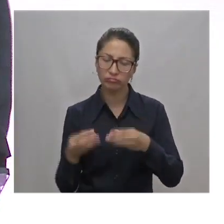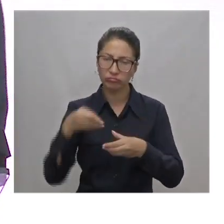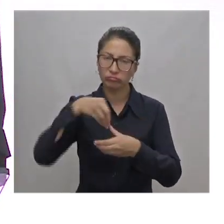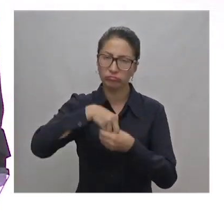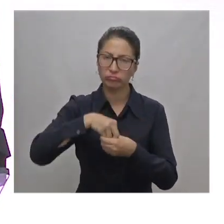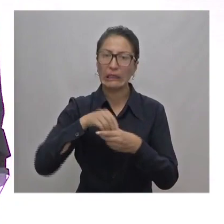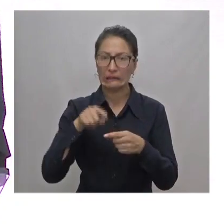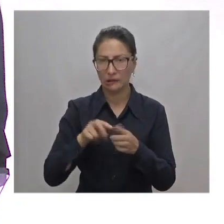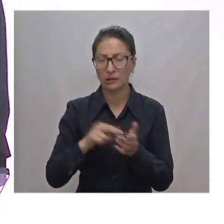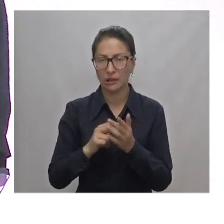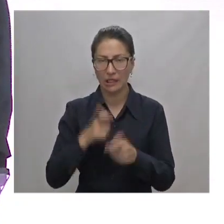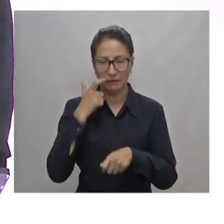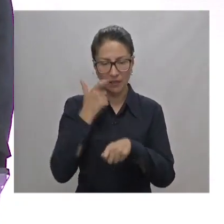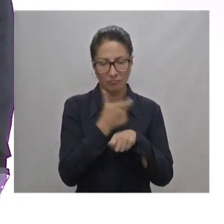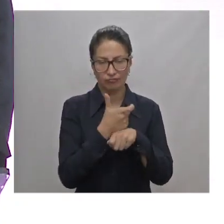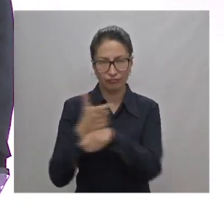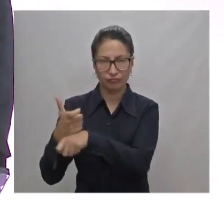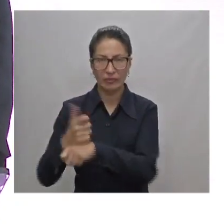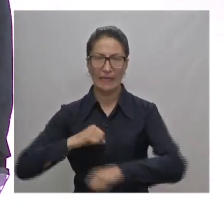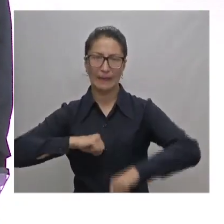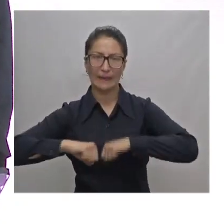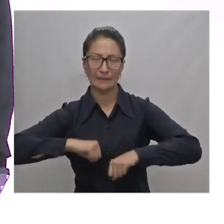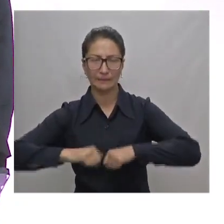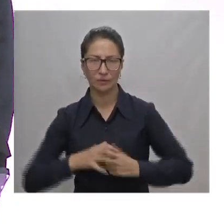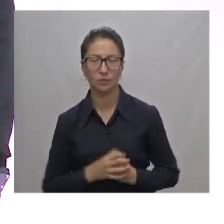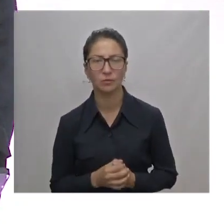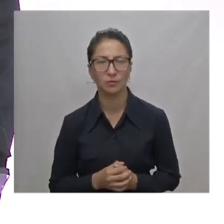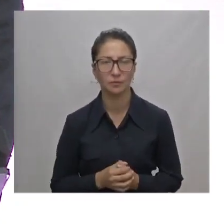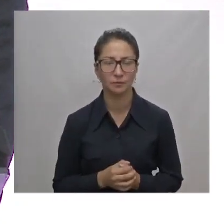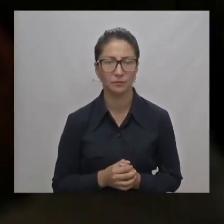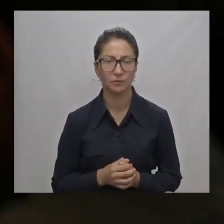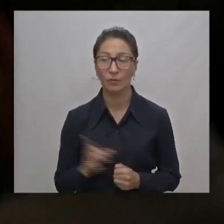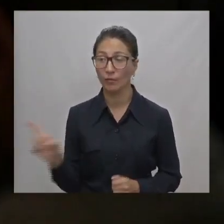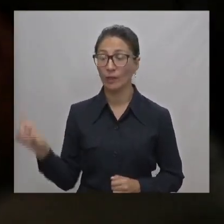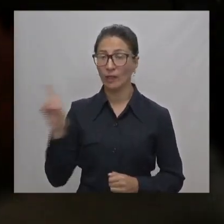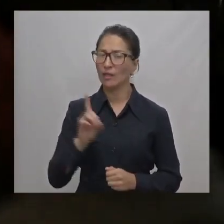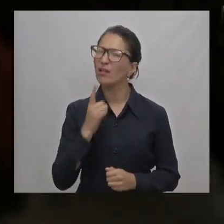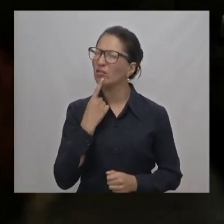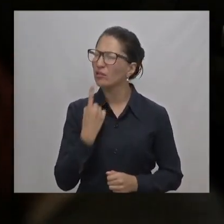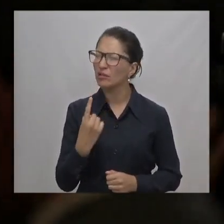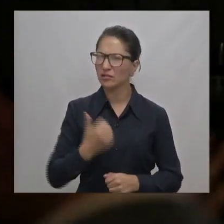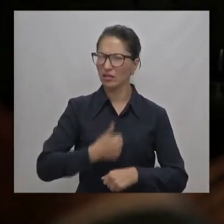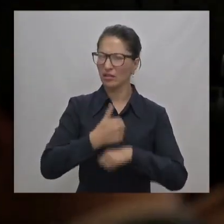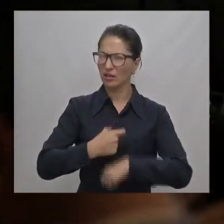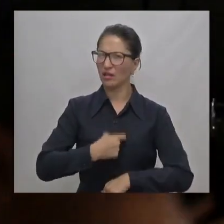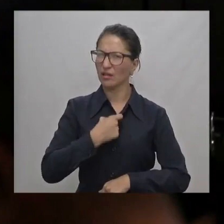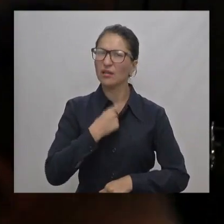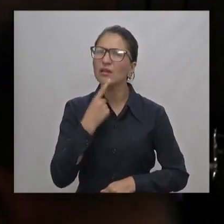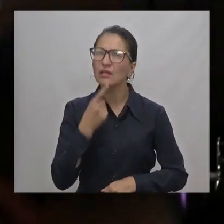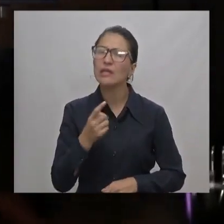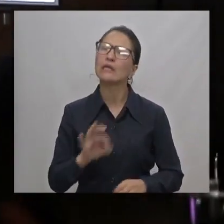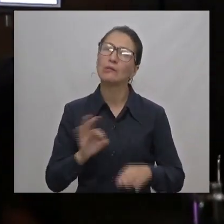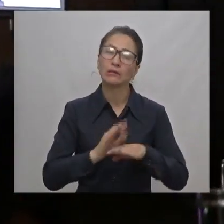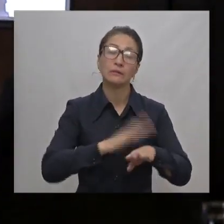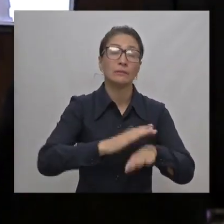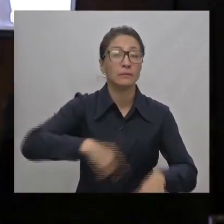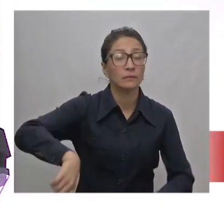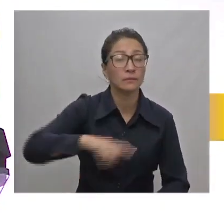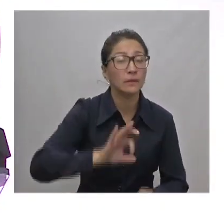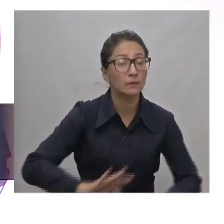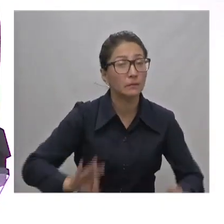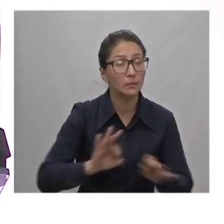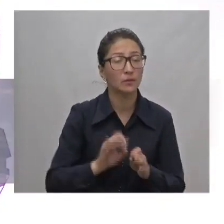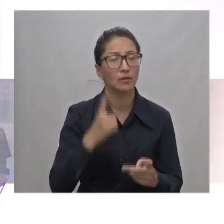es lo que se conoce como auditoría de desempeño. El contralor pidió restablecer la facultad de advertencia de la